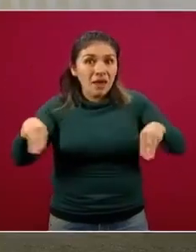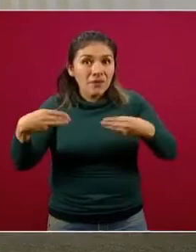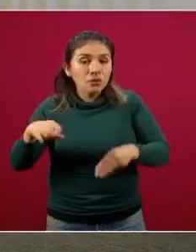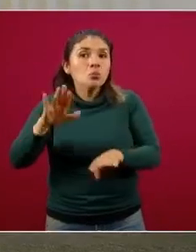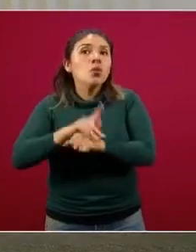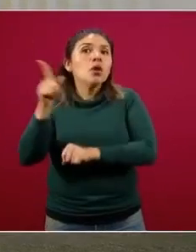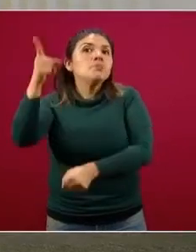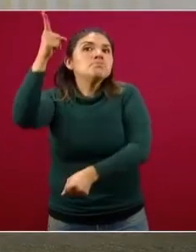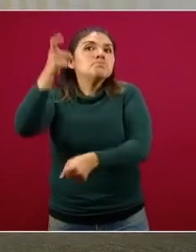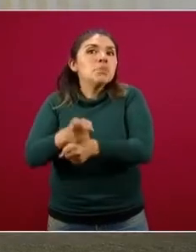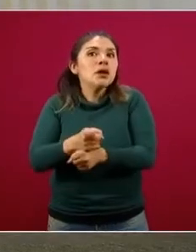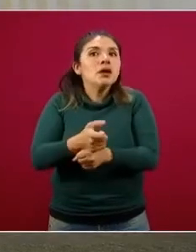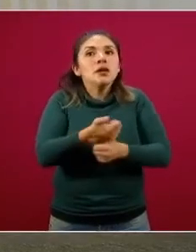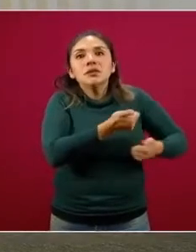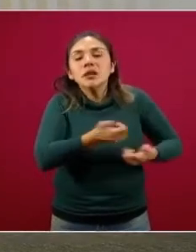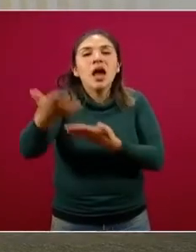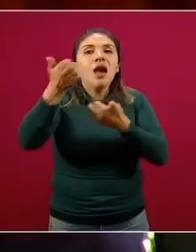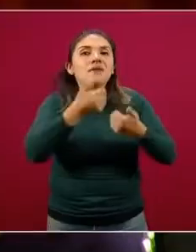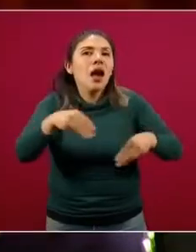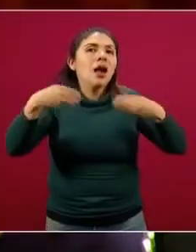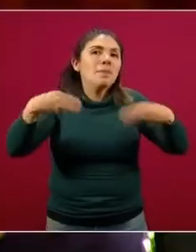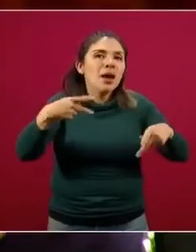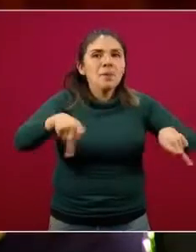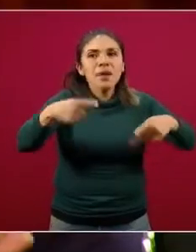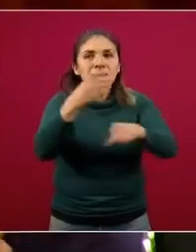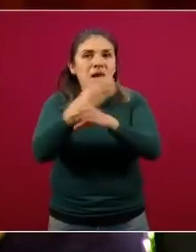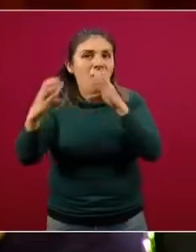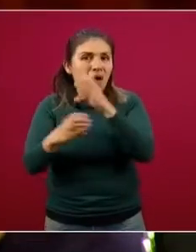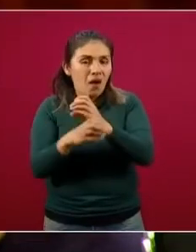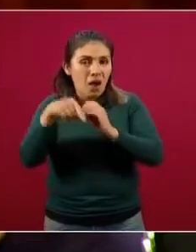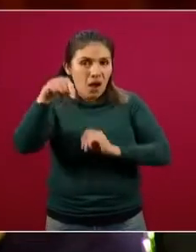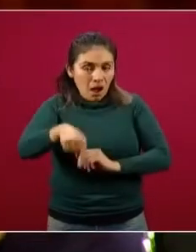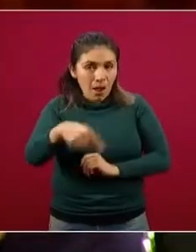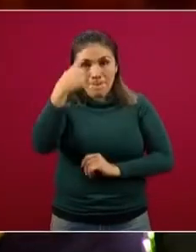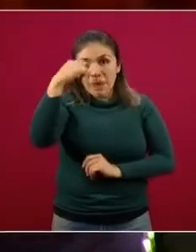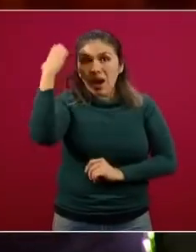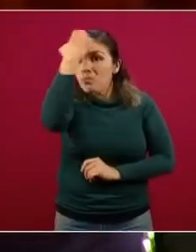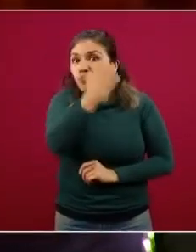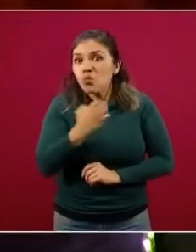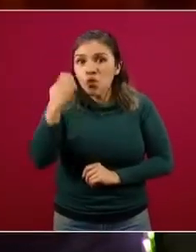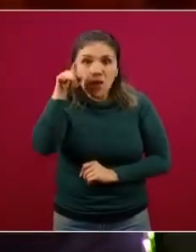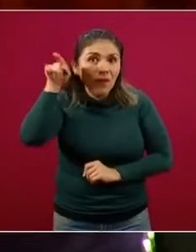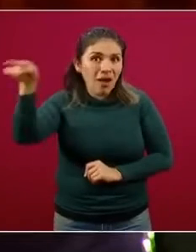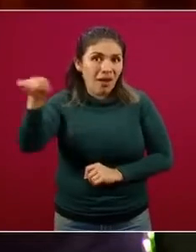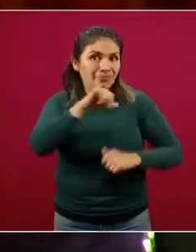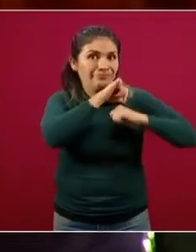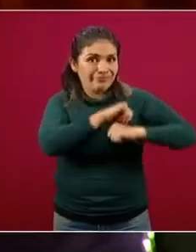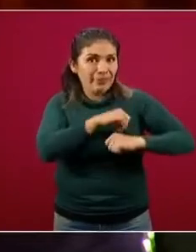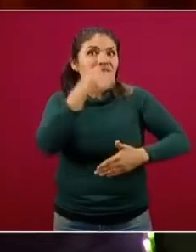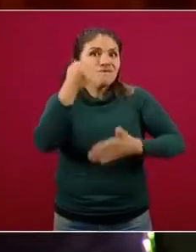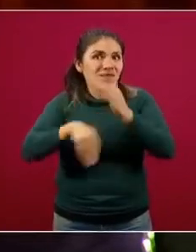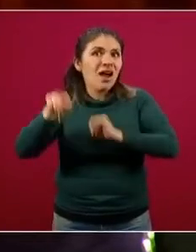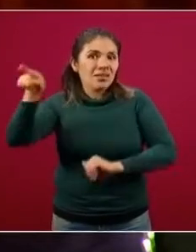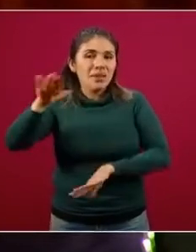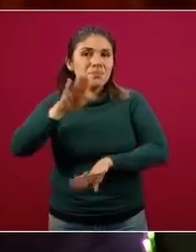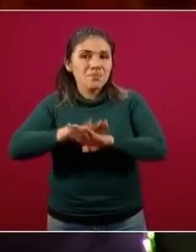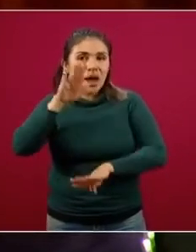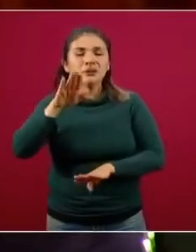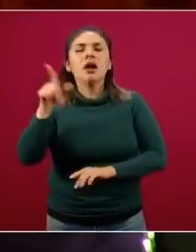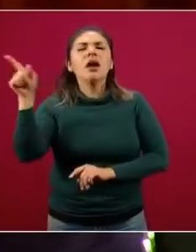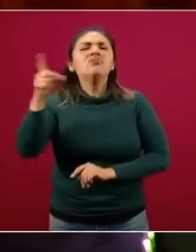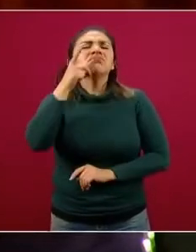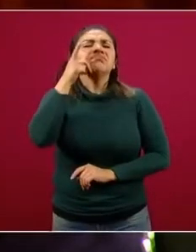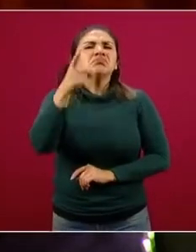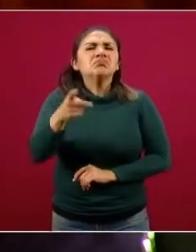de abastecedor de todo el Valle de México en cuanto a pruebas, porque es lo que un poco está haciendo falta ahí. Comentaban